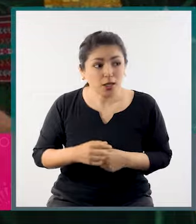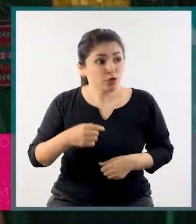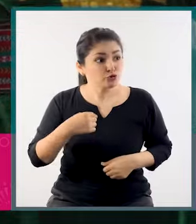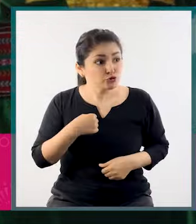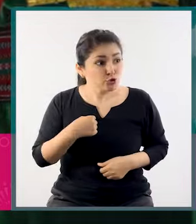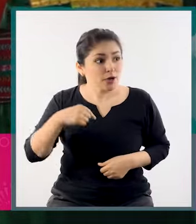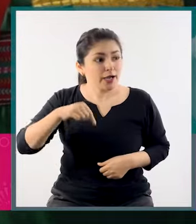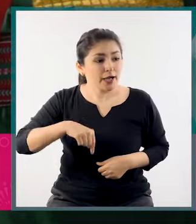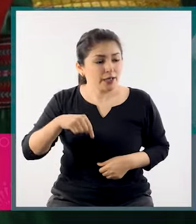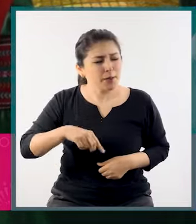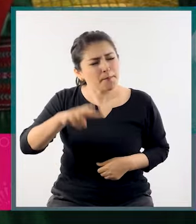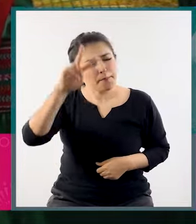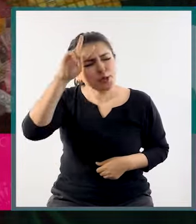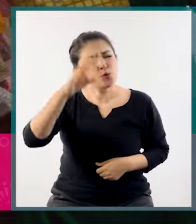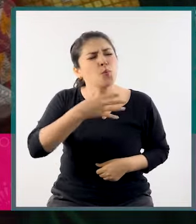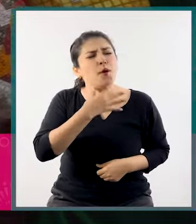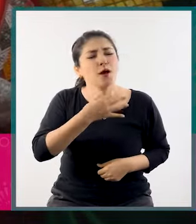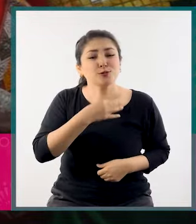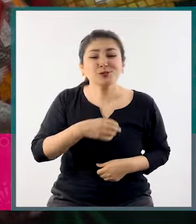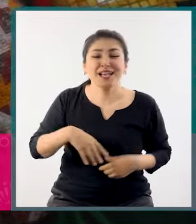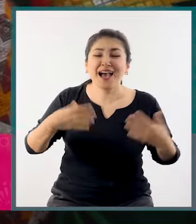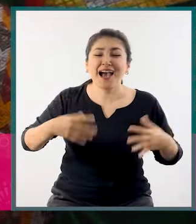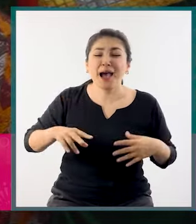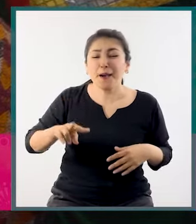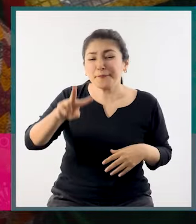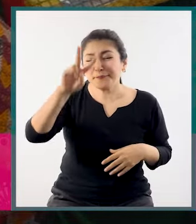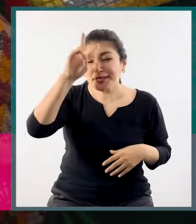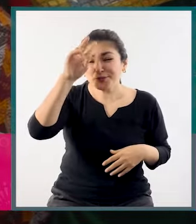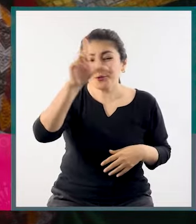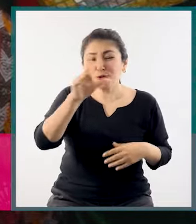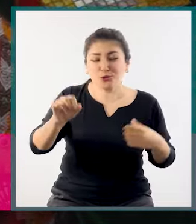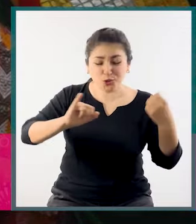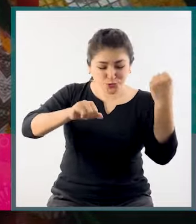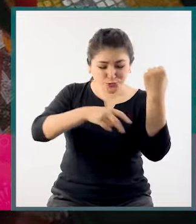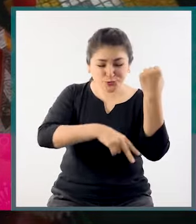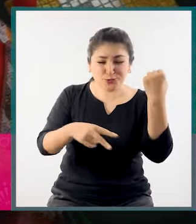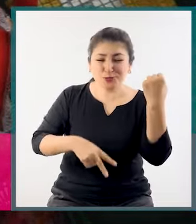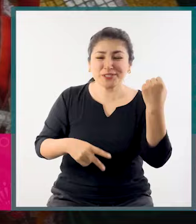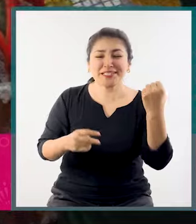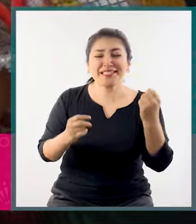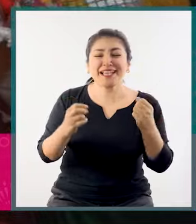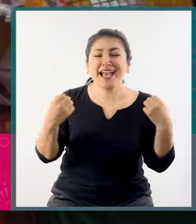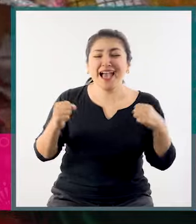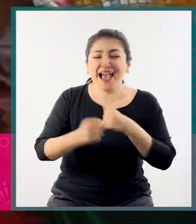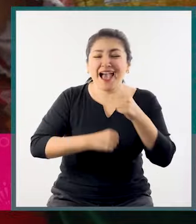ver. Porque me gusta nuestro Perú. ¡Feliz aniversario, Junín!